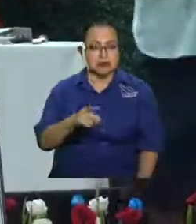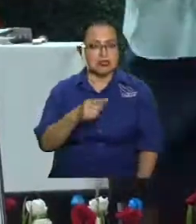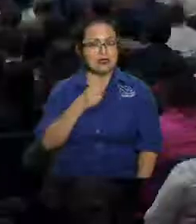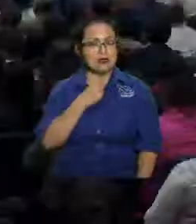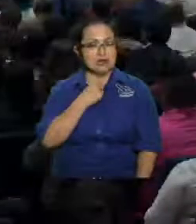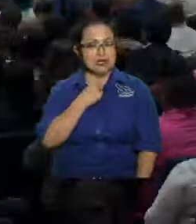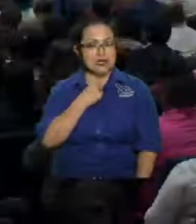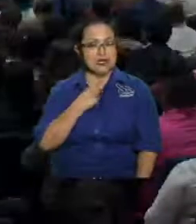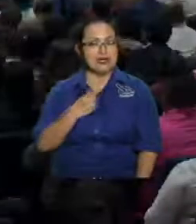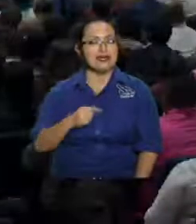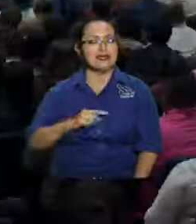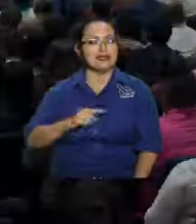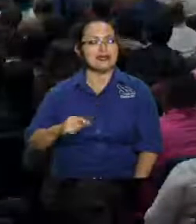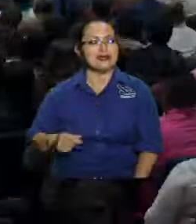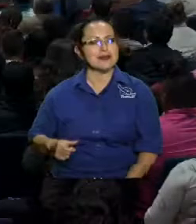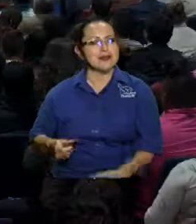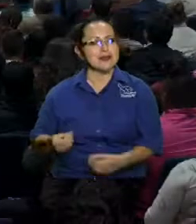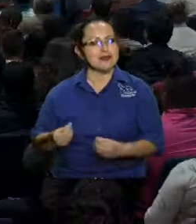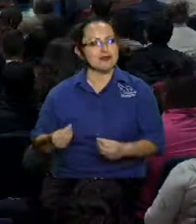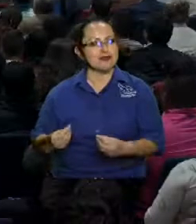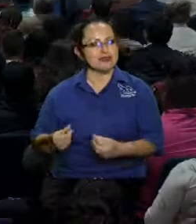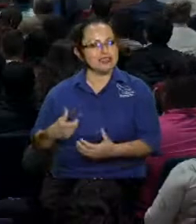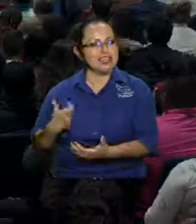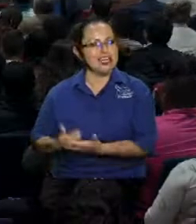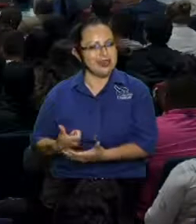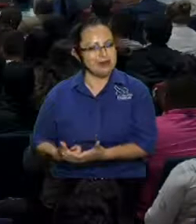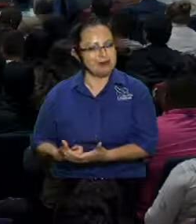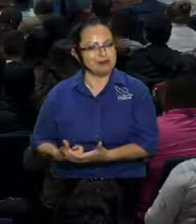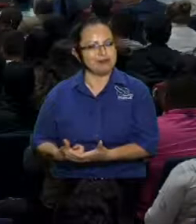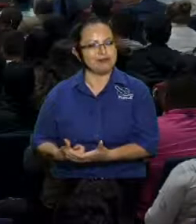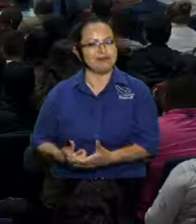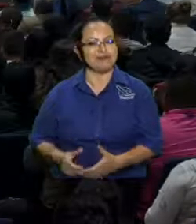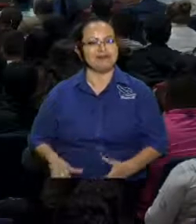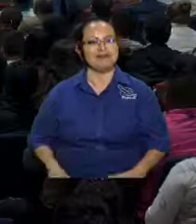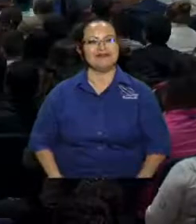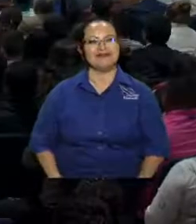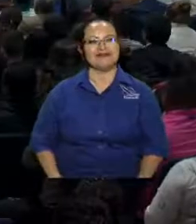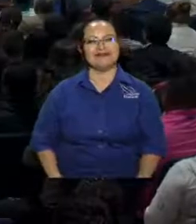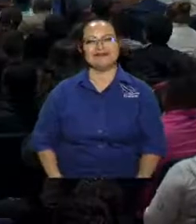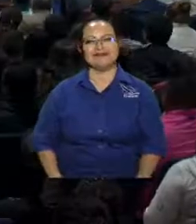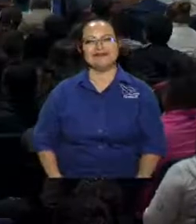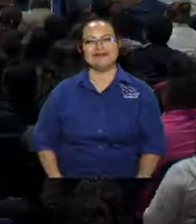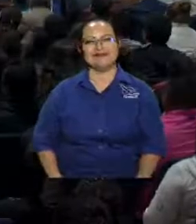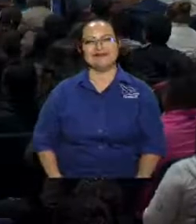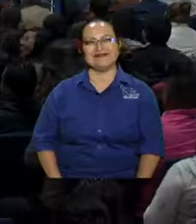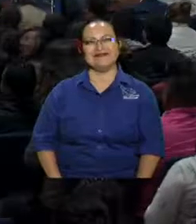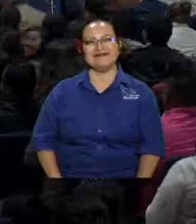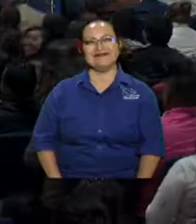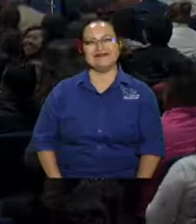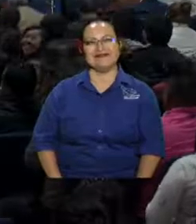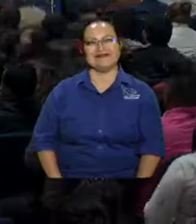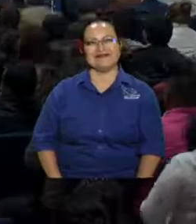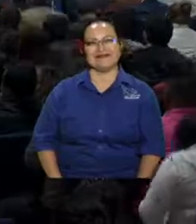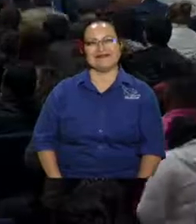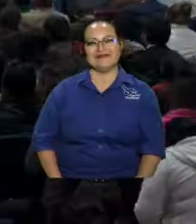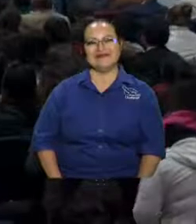¿A usted no le gustaría ser rico? Mire qué poquitos. Ay, gracias, mamita. Yo creo que otro pastel me